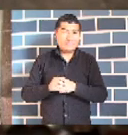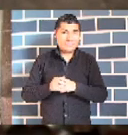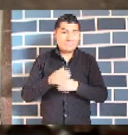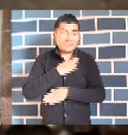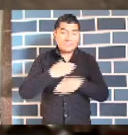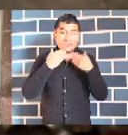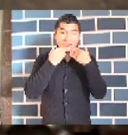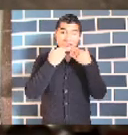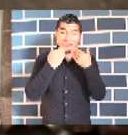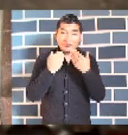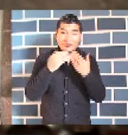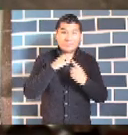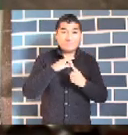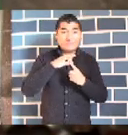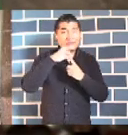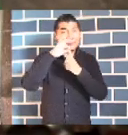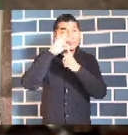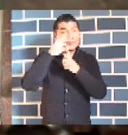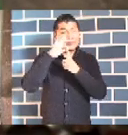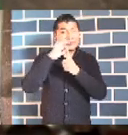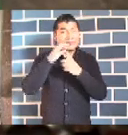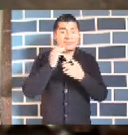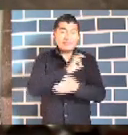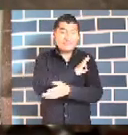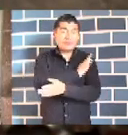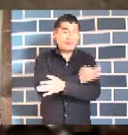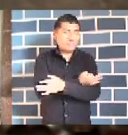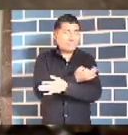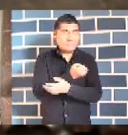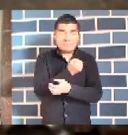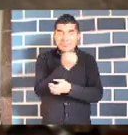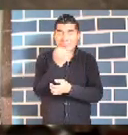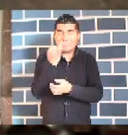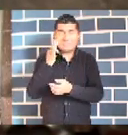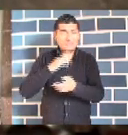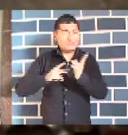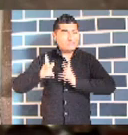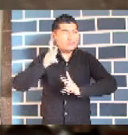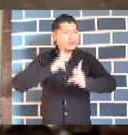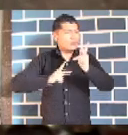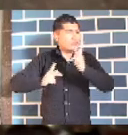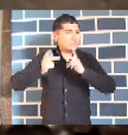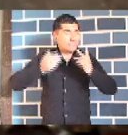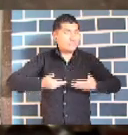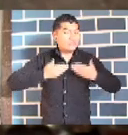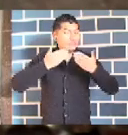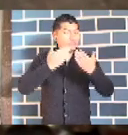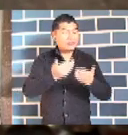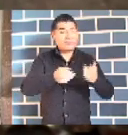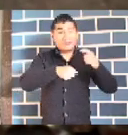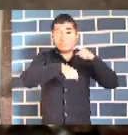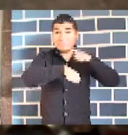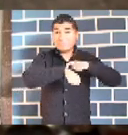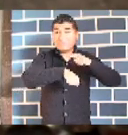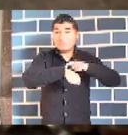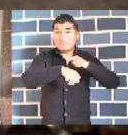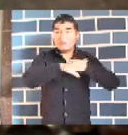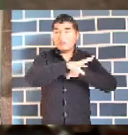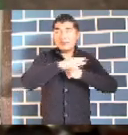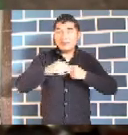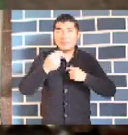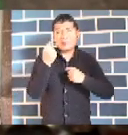agradecemos especialmente el esfuerzo de muchas personas que entregando su tiempo y